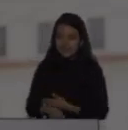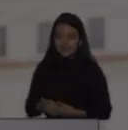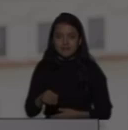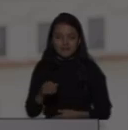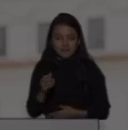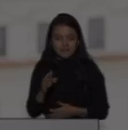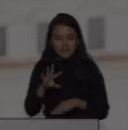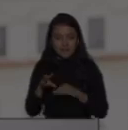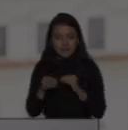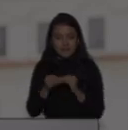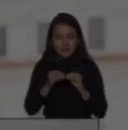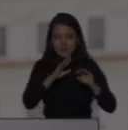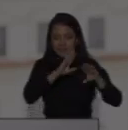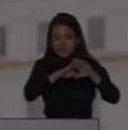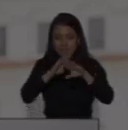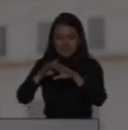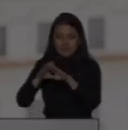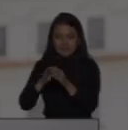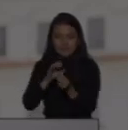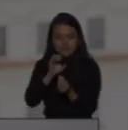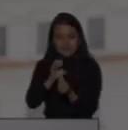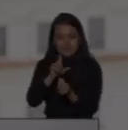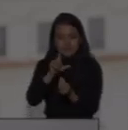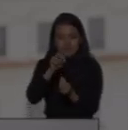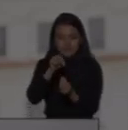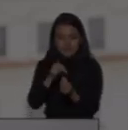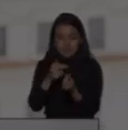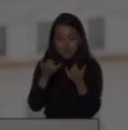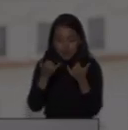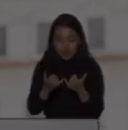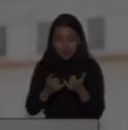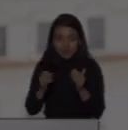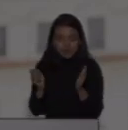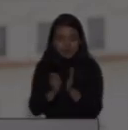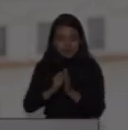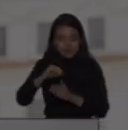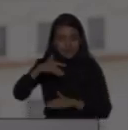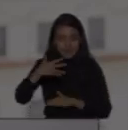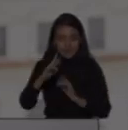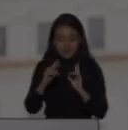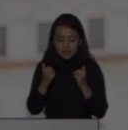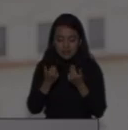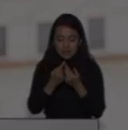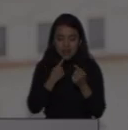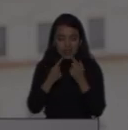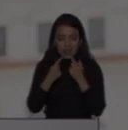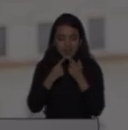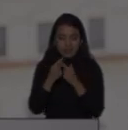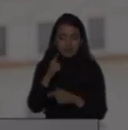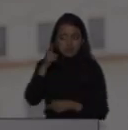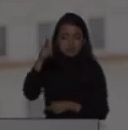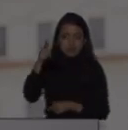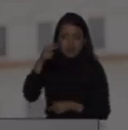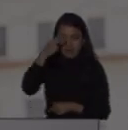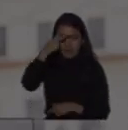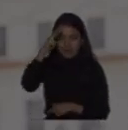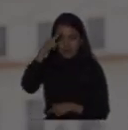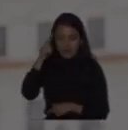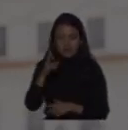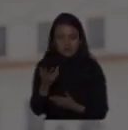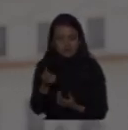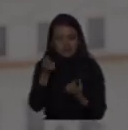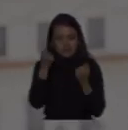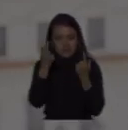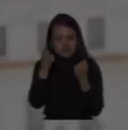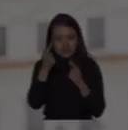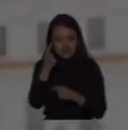Aparicio también hizo un llamado al ELN para que hoy, al iniciar el quinto ciclo de conversaciones en México, tenga en cuenta a la población civil y